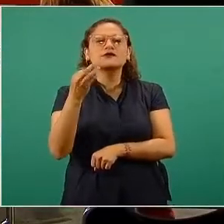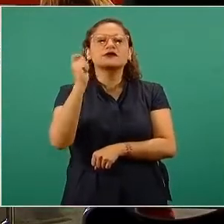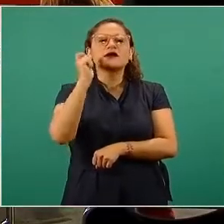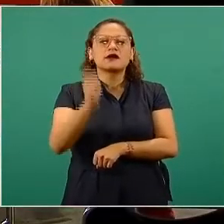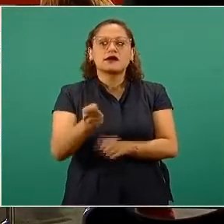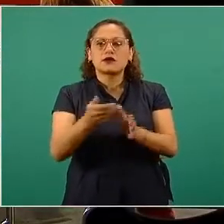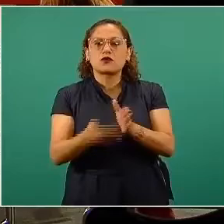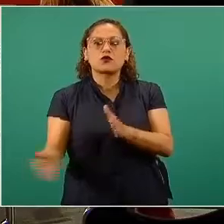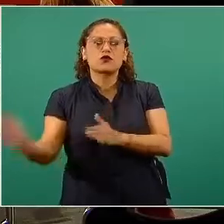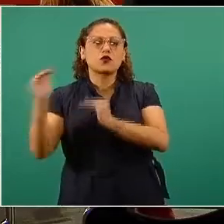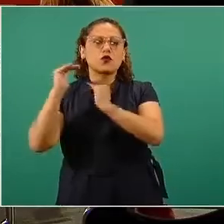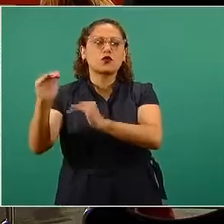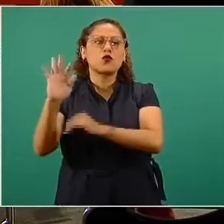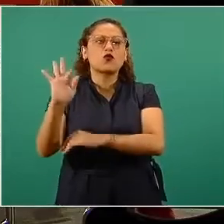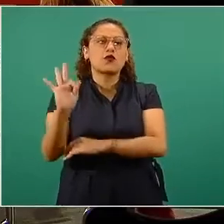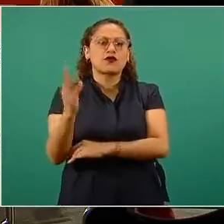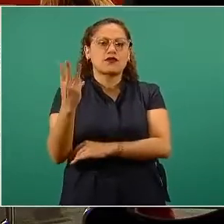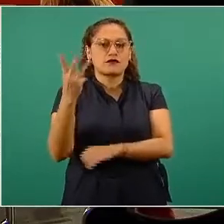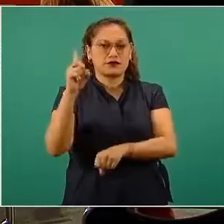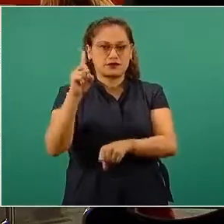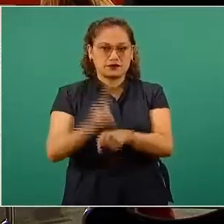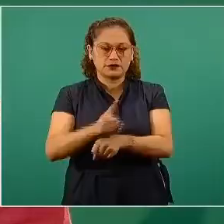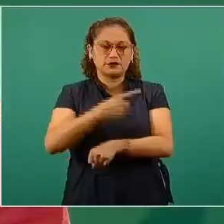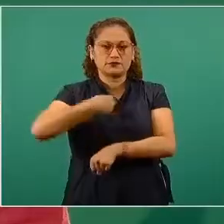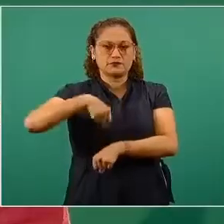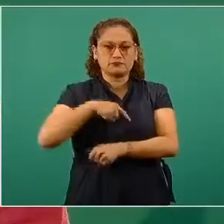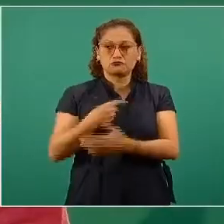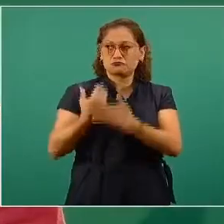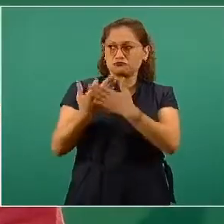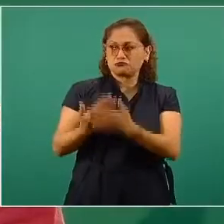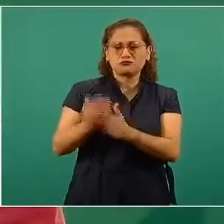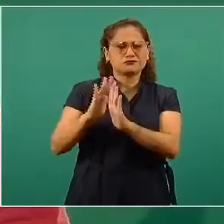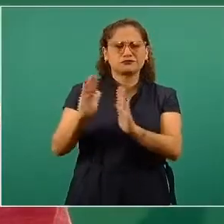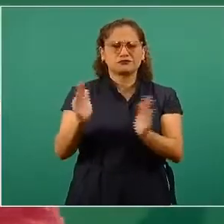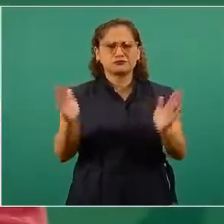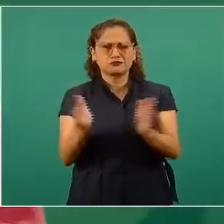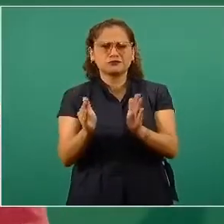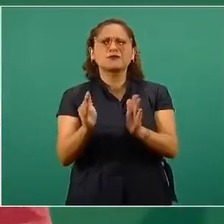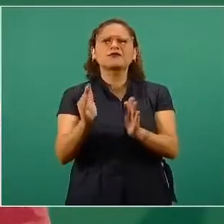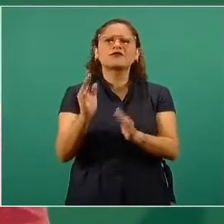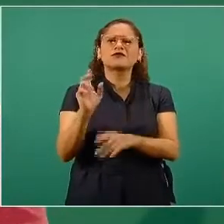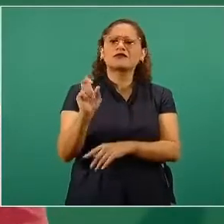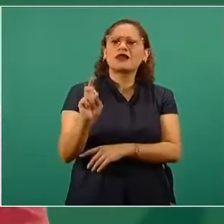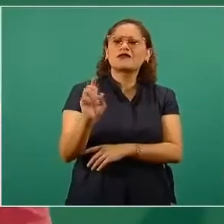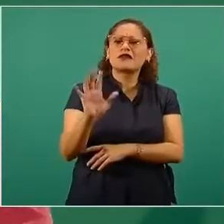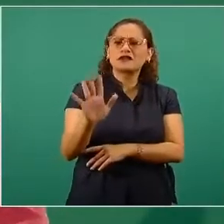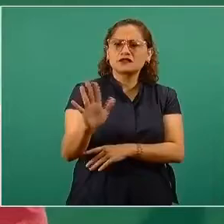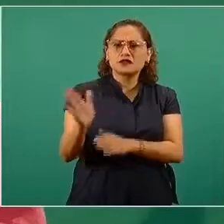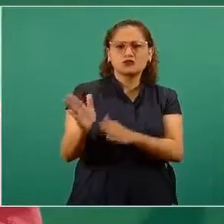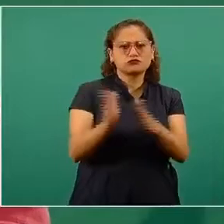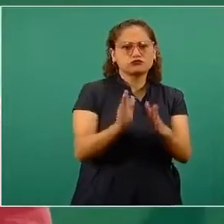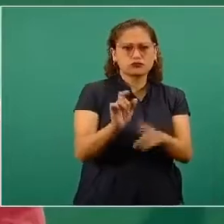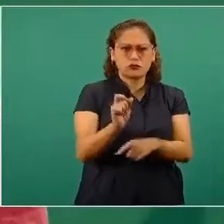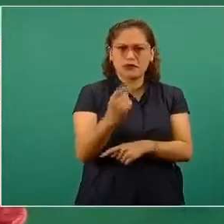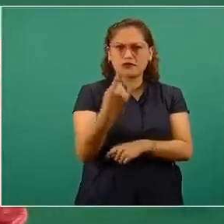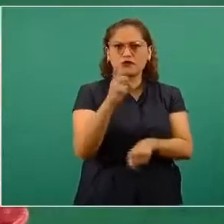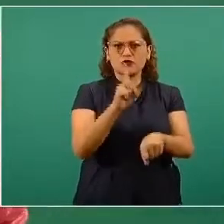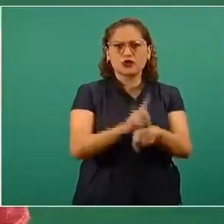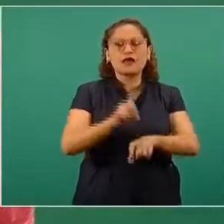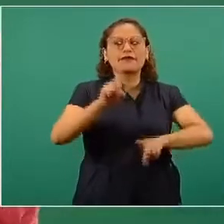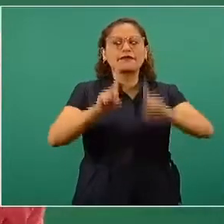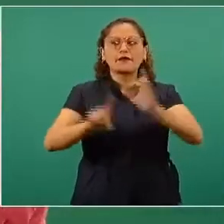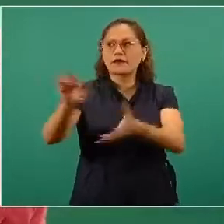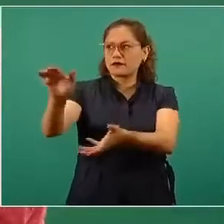43. Nosotros estamos poniendo un límite alrededor de 35, cuando se puede se ponen los 21 días, cuando no se